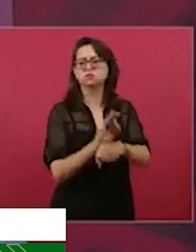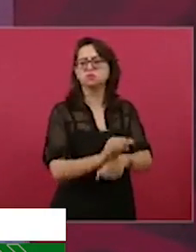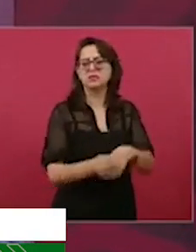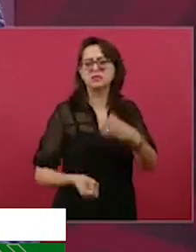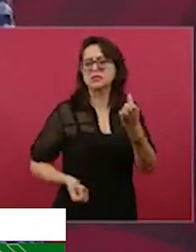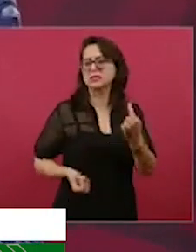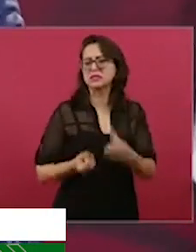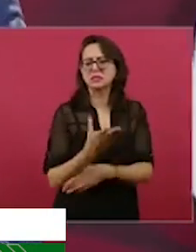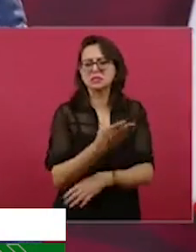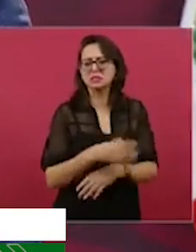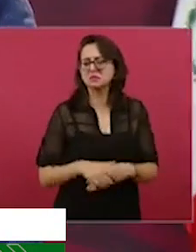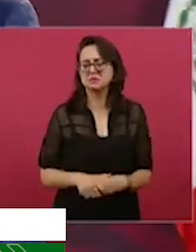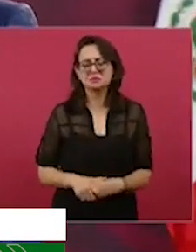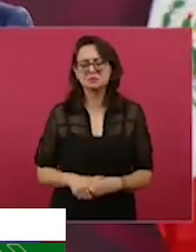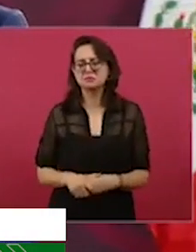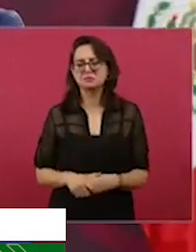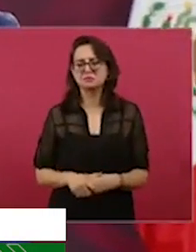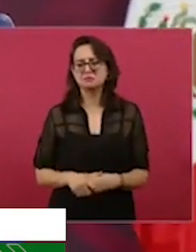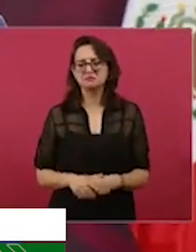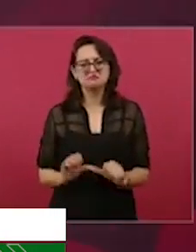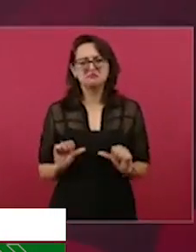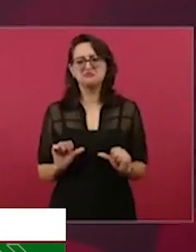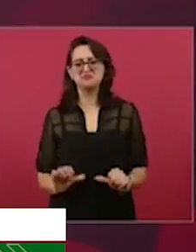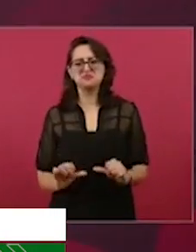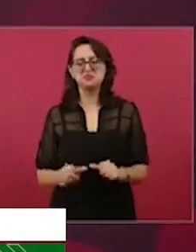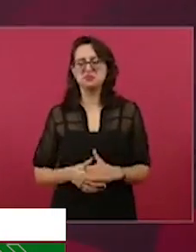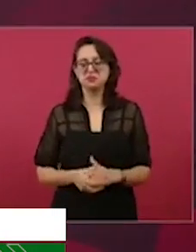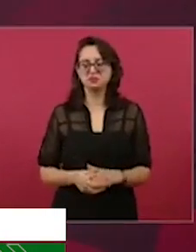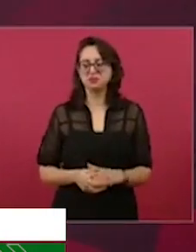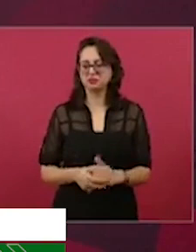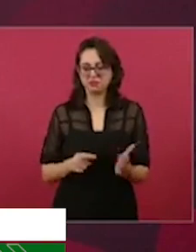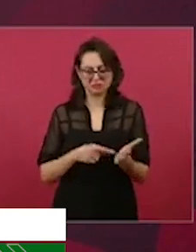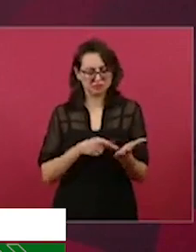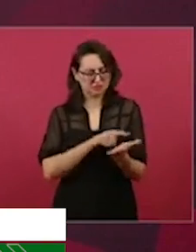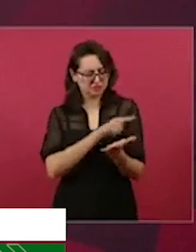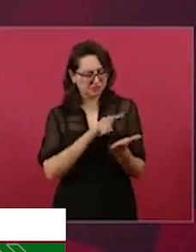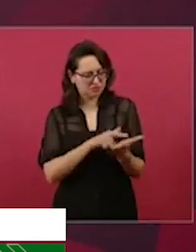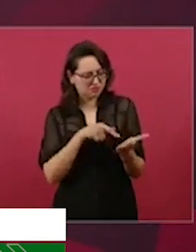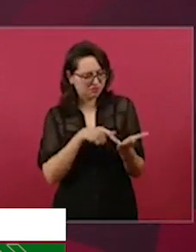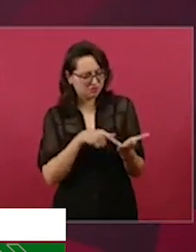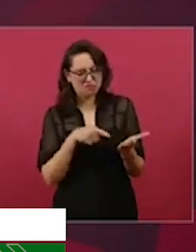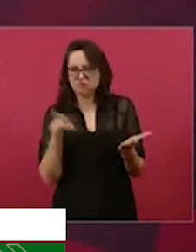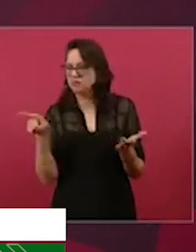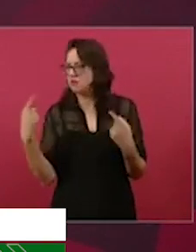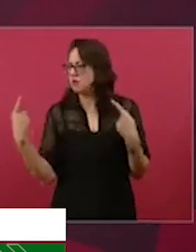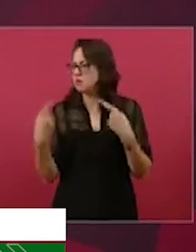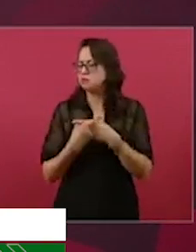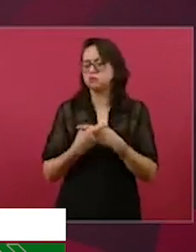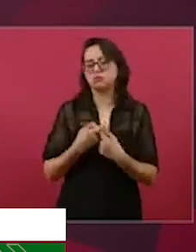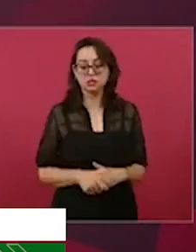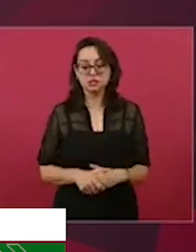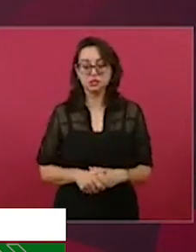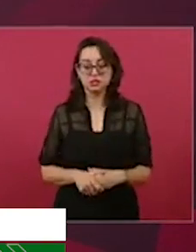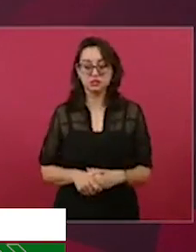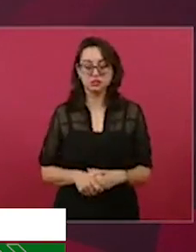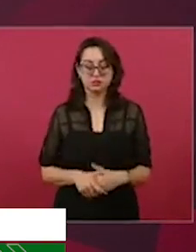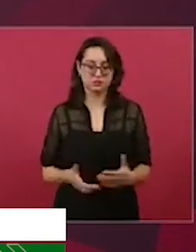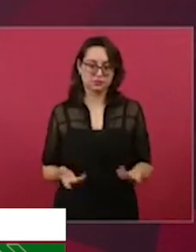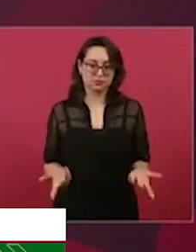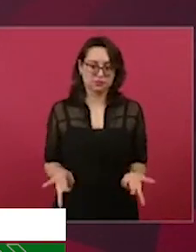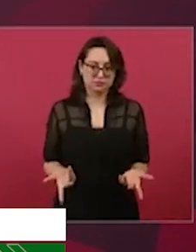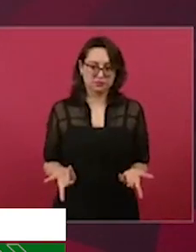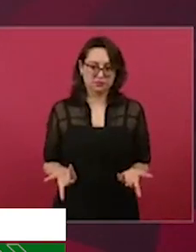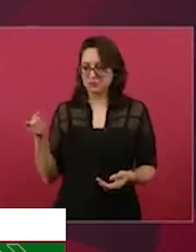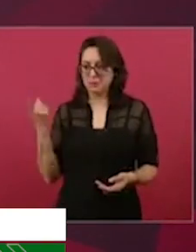la liberación de un presunto delincuente acusado del homicidio de un líder cañero en Veracruz. Por ejemplo, esta juez ordena que